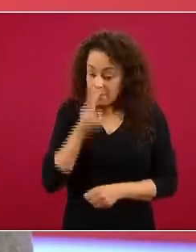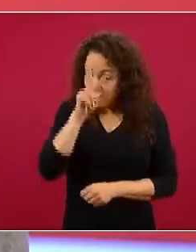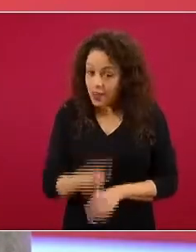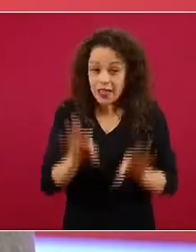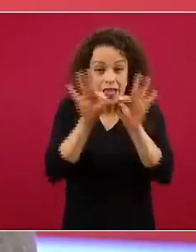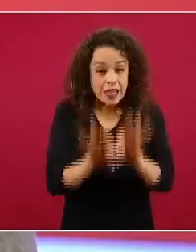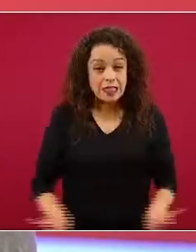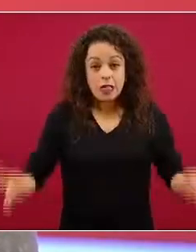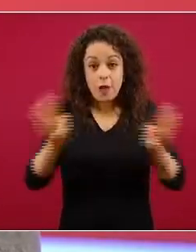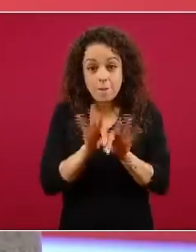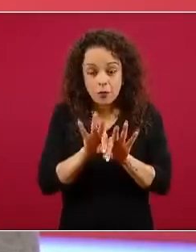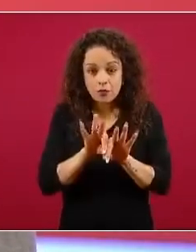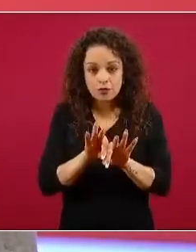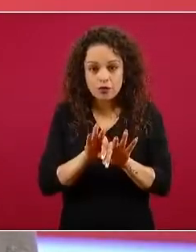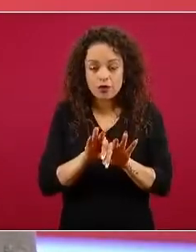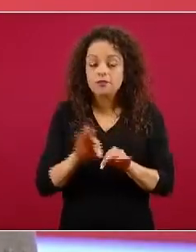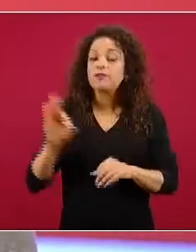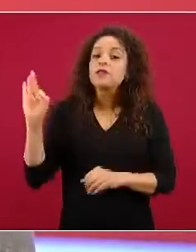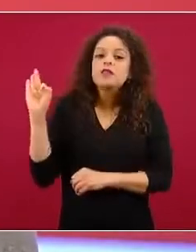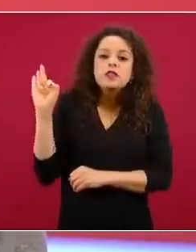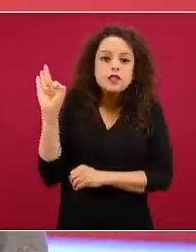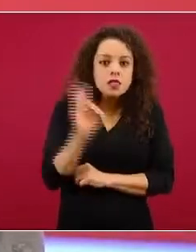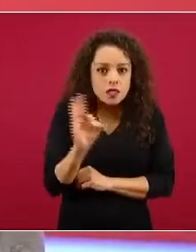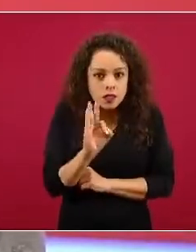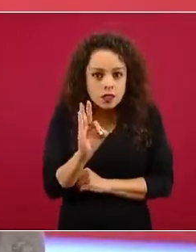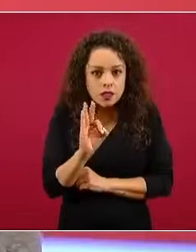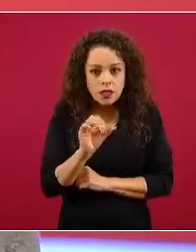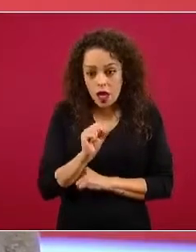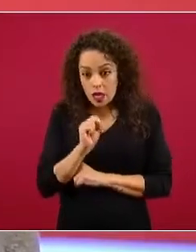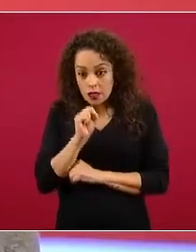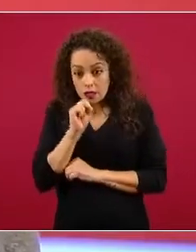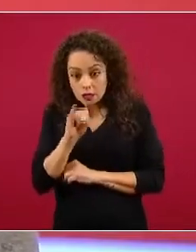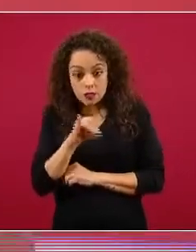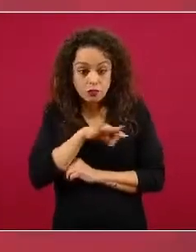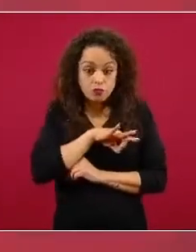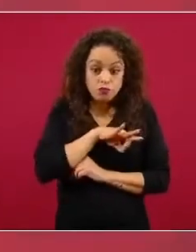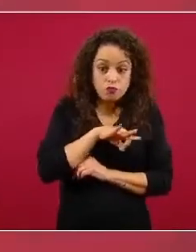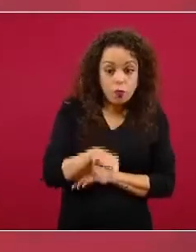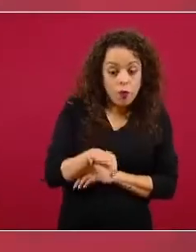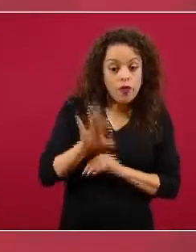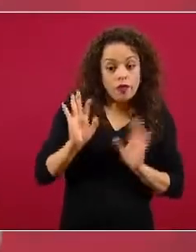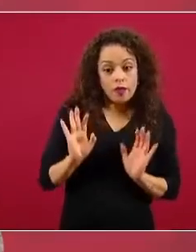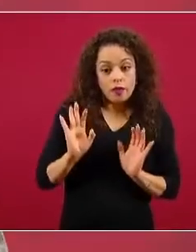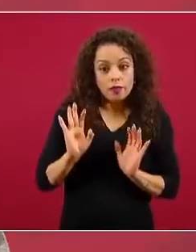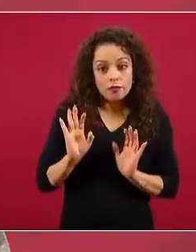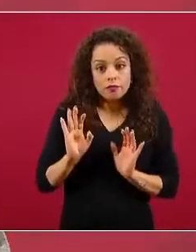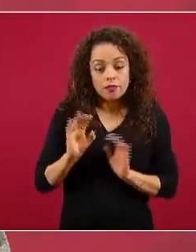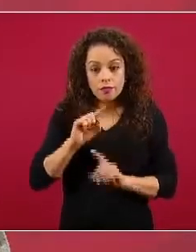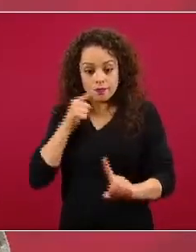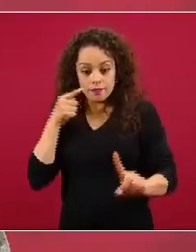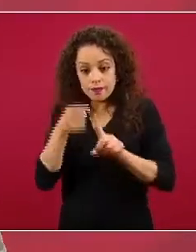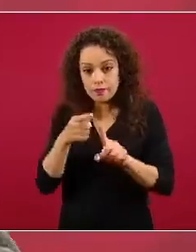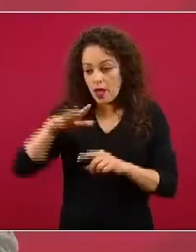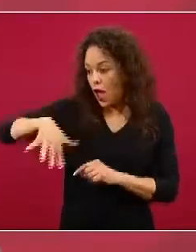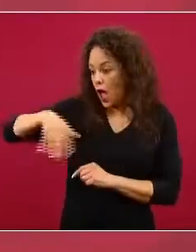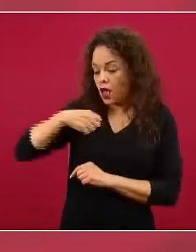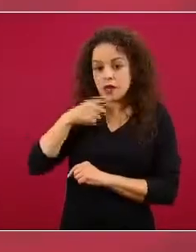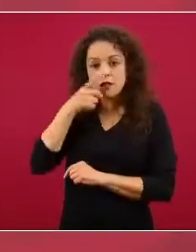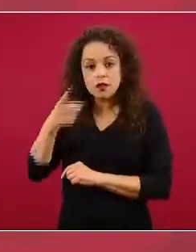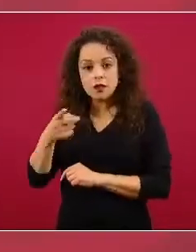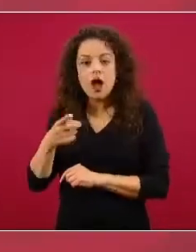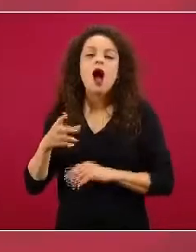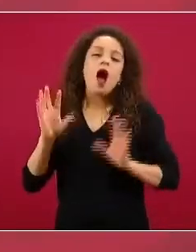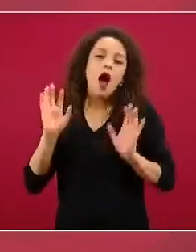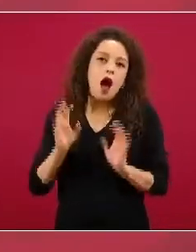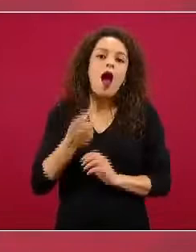fundamental, sí y solo sí se dan las condiciones que dieron lugar a la predicción, entonces va a